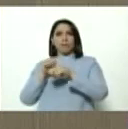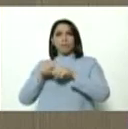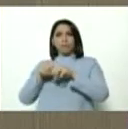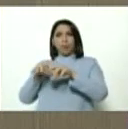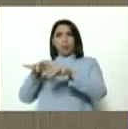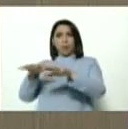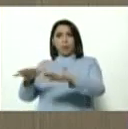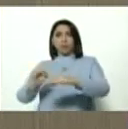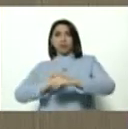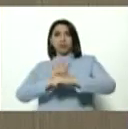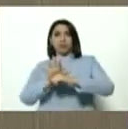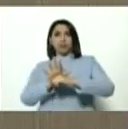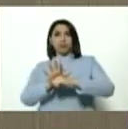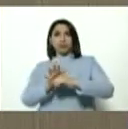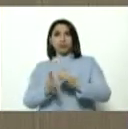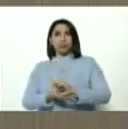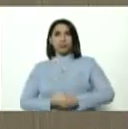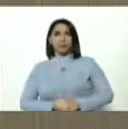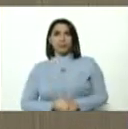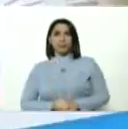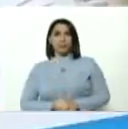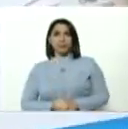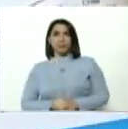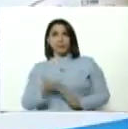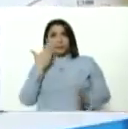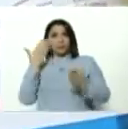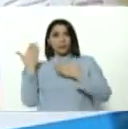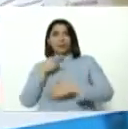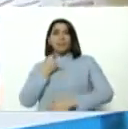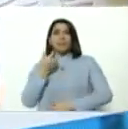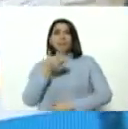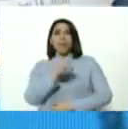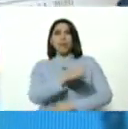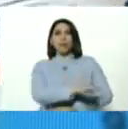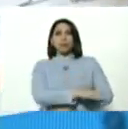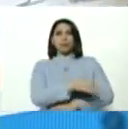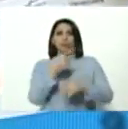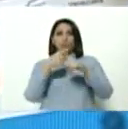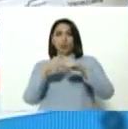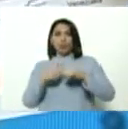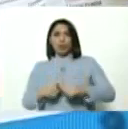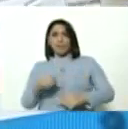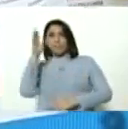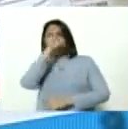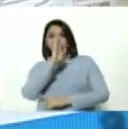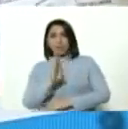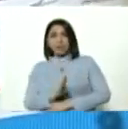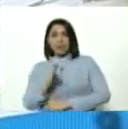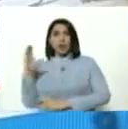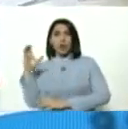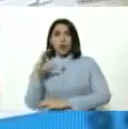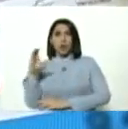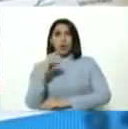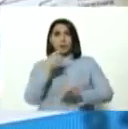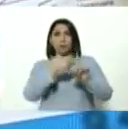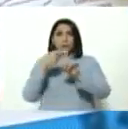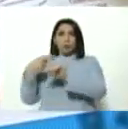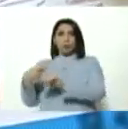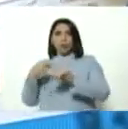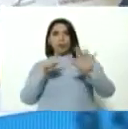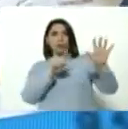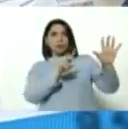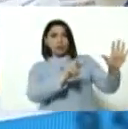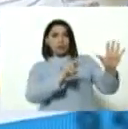infección por COVID-19 de la pandemia, si vemos los fallecidos, el total de fallecidos, Brasil y Colombia suman el